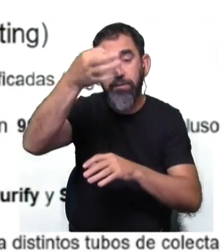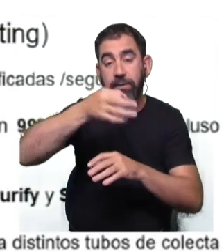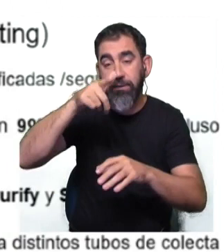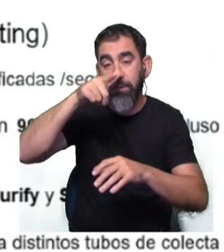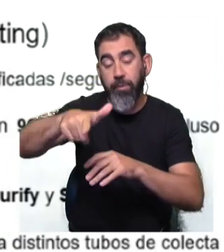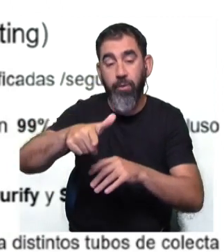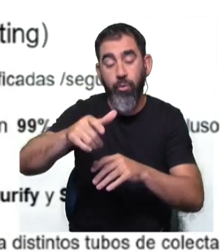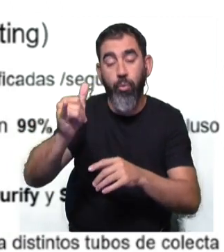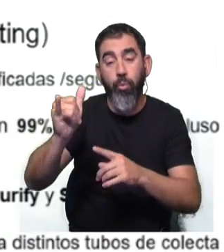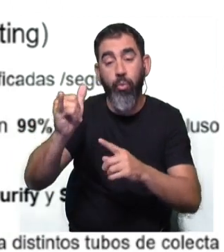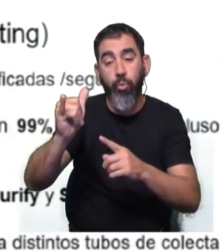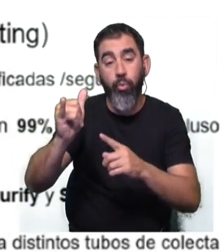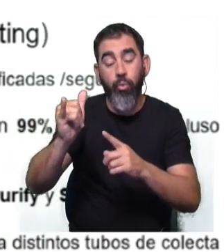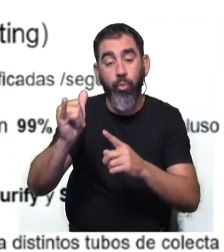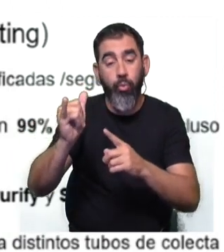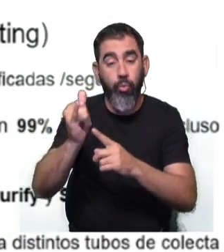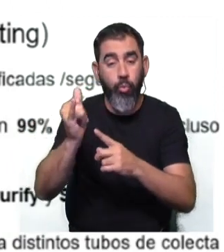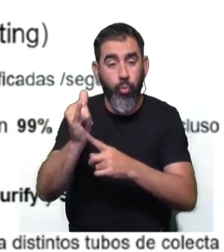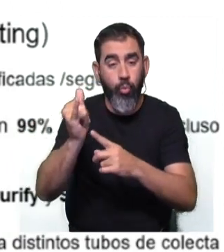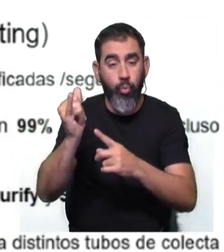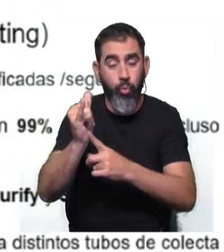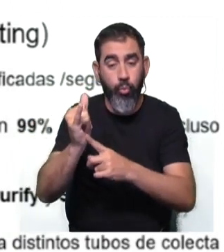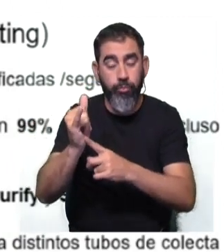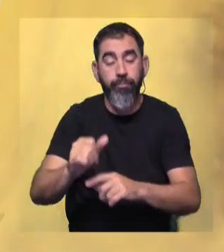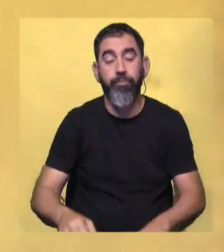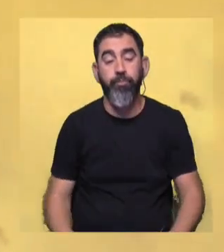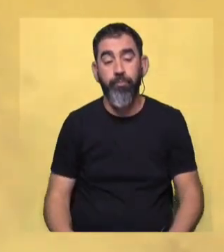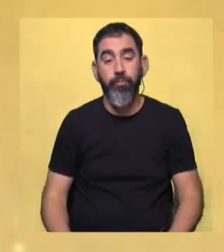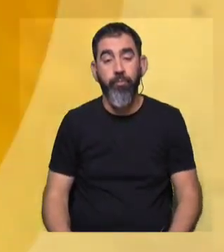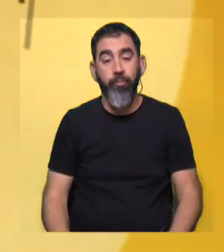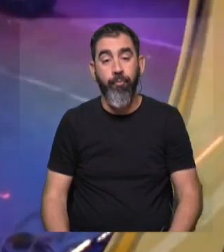vivo por el canal Seminario y IPSE de YouTube.